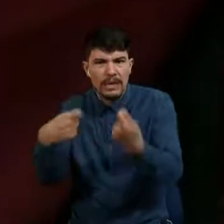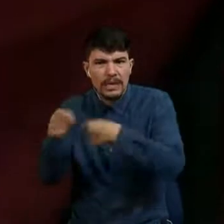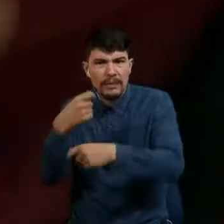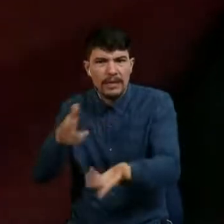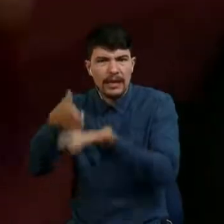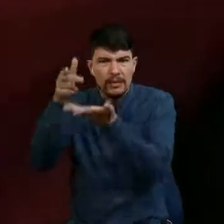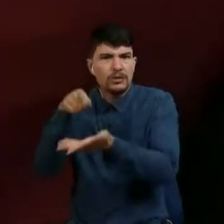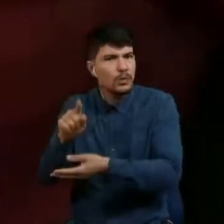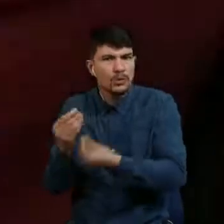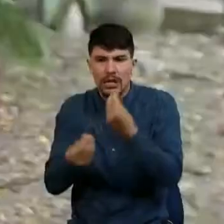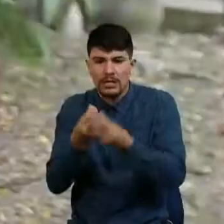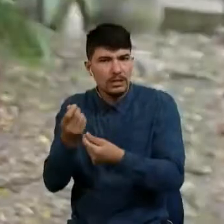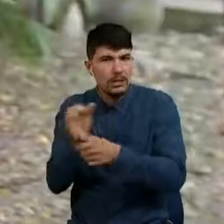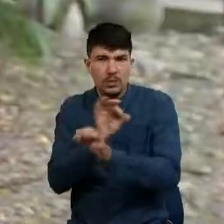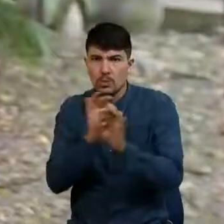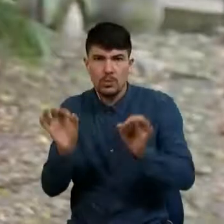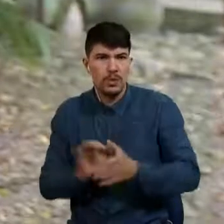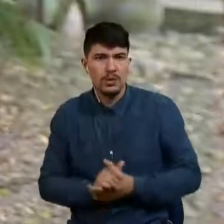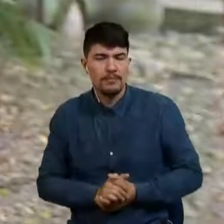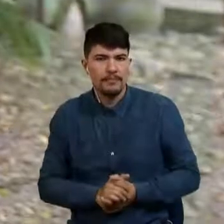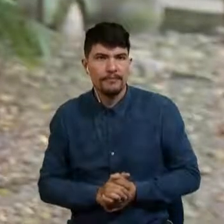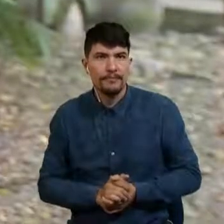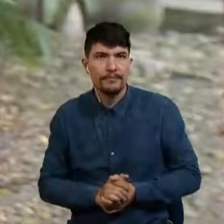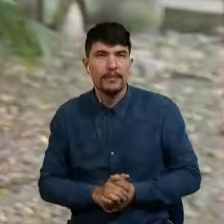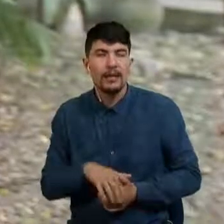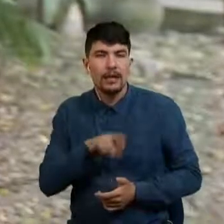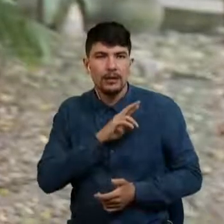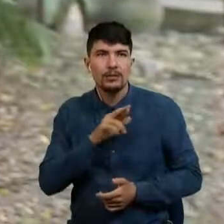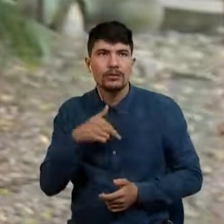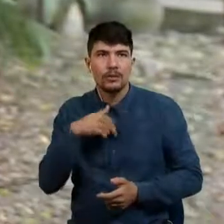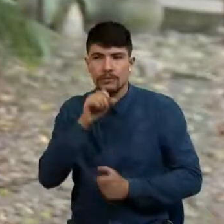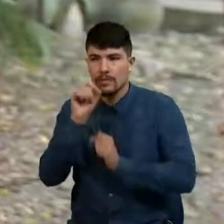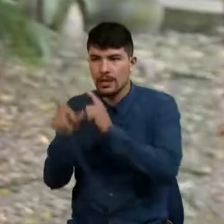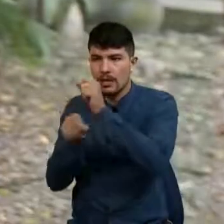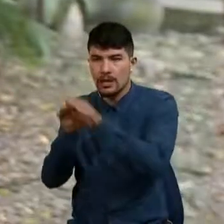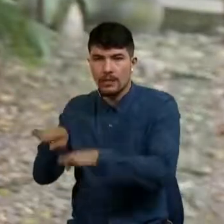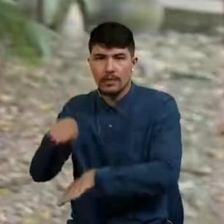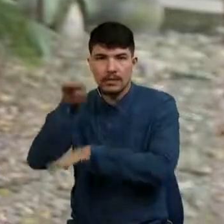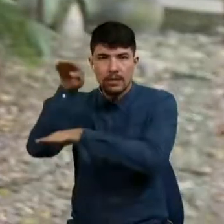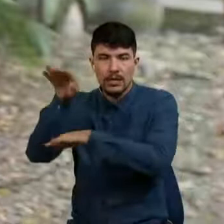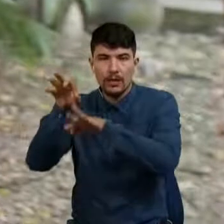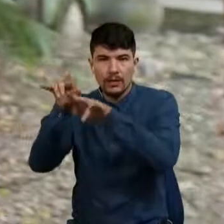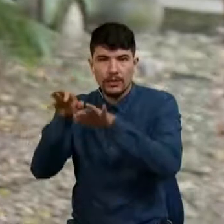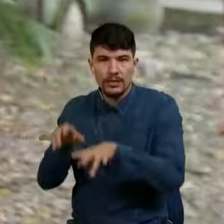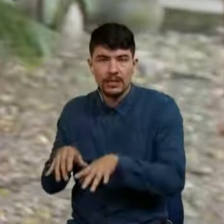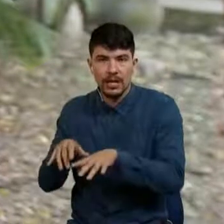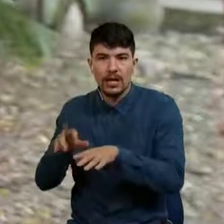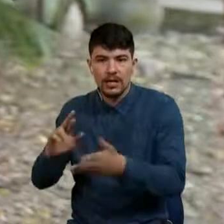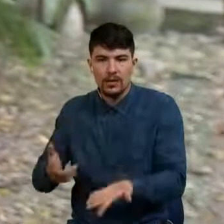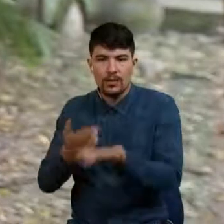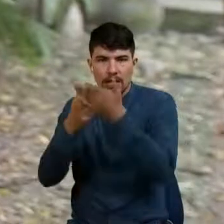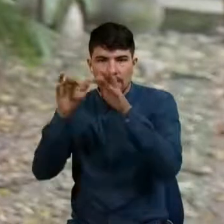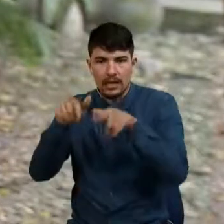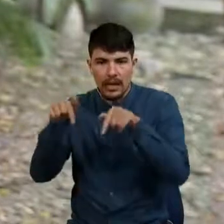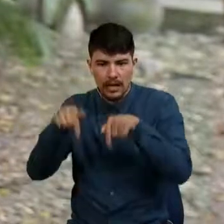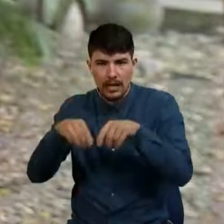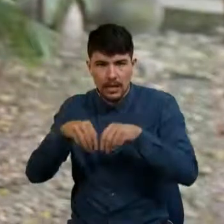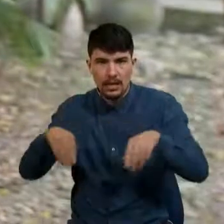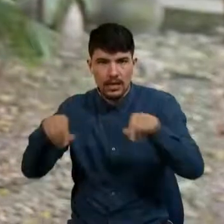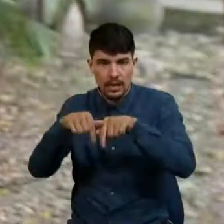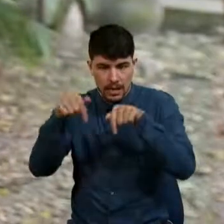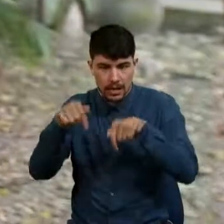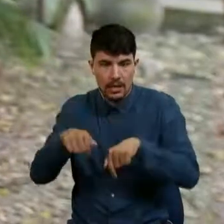no cometió consultamos a los representantes de la oficina de restitución de tierras aquí en el